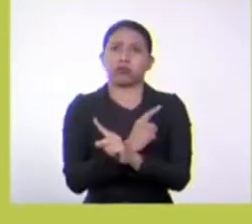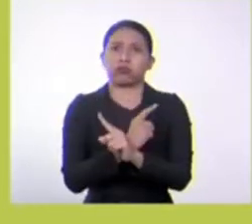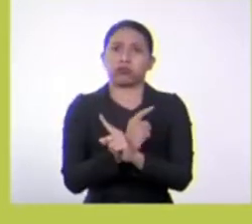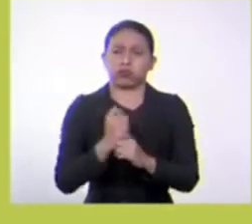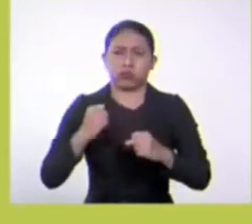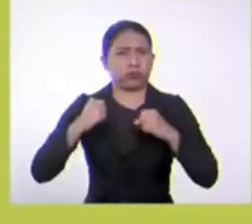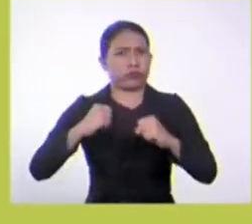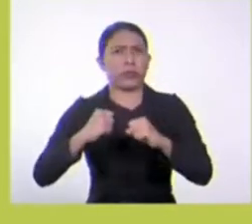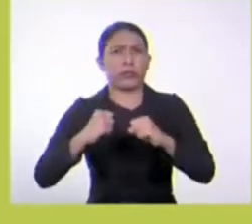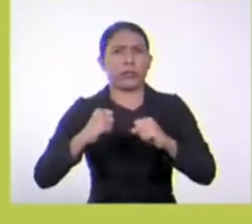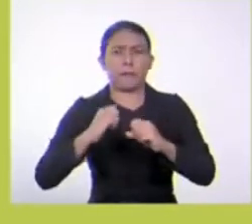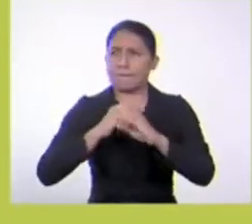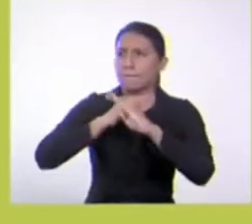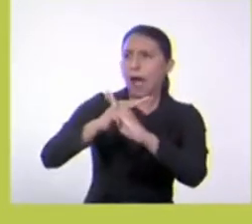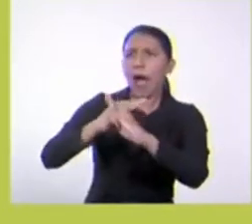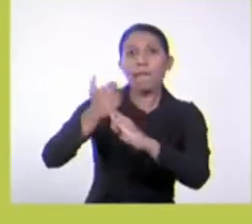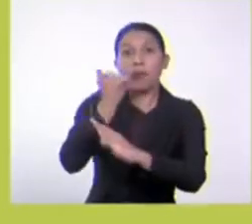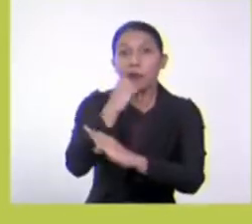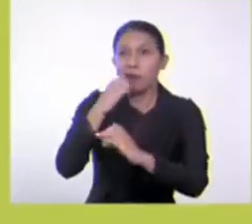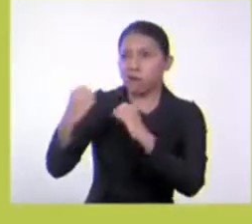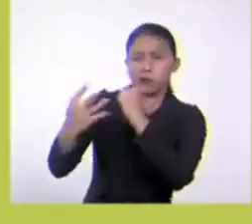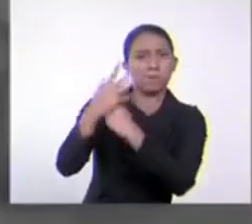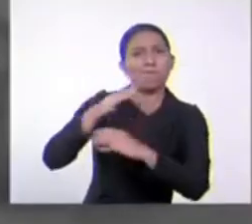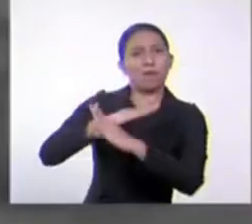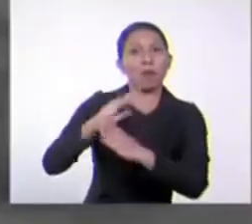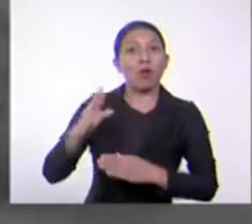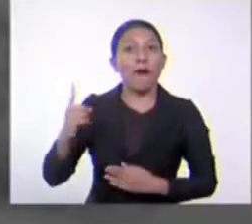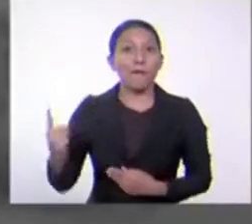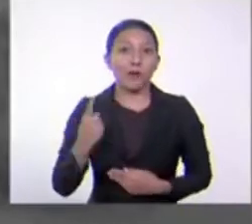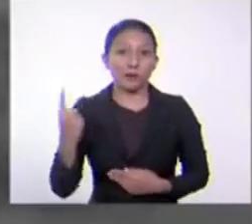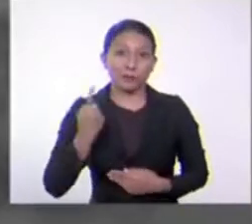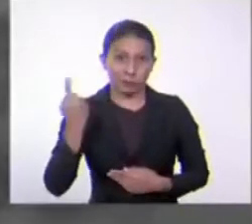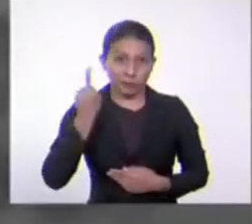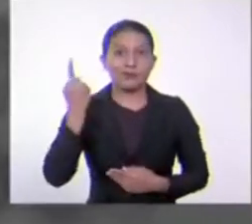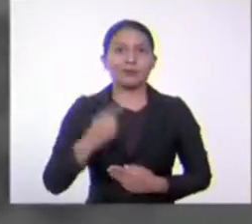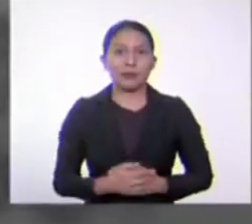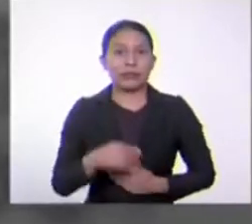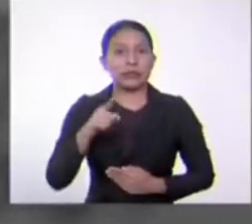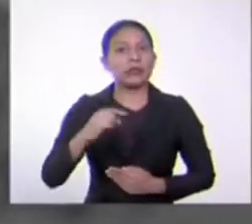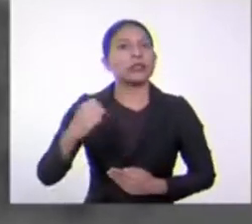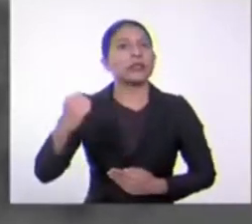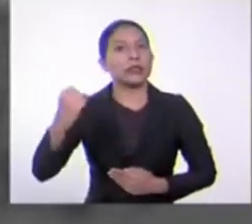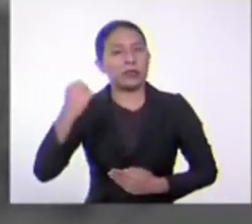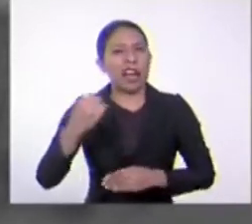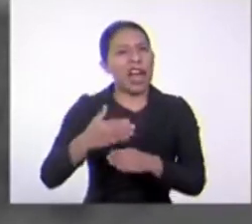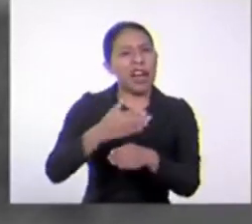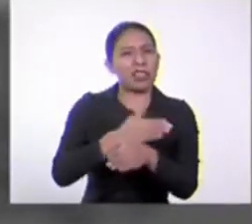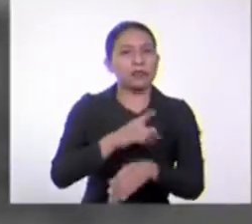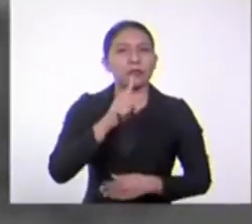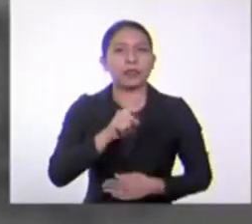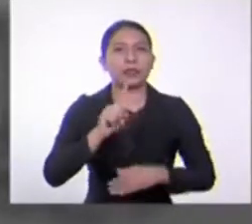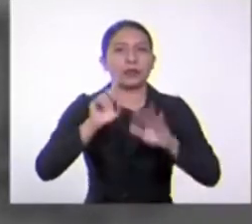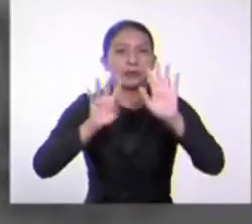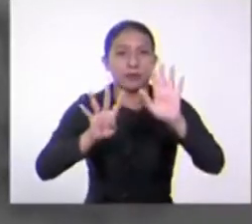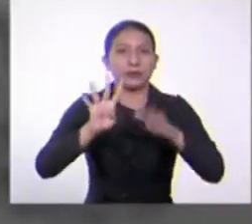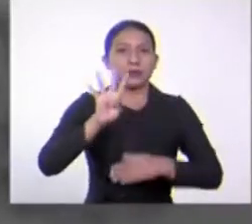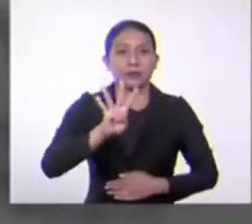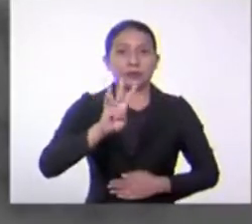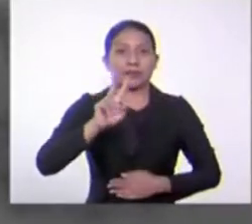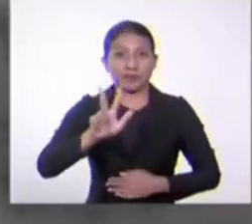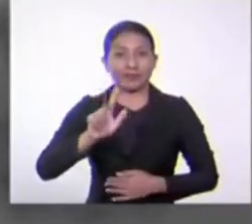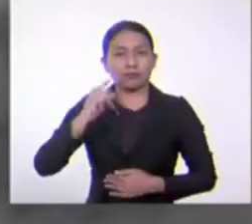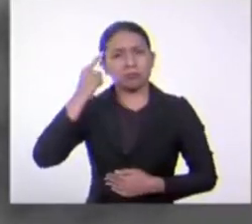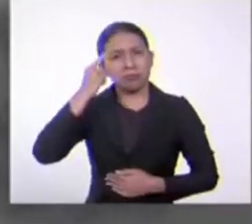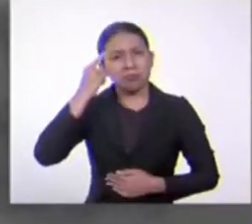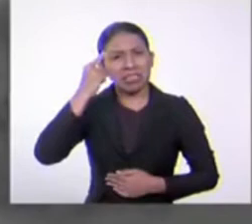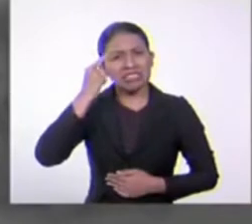sus virus, siguiendo los principios de la evolución. Fue muy importante, pues antes de 1943 se pensaba que